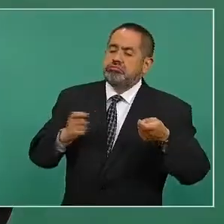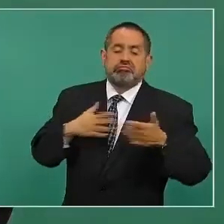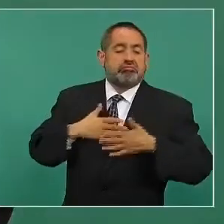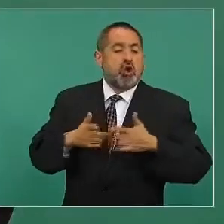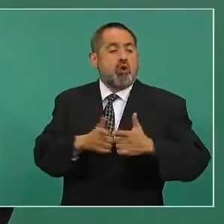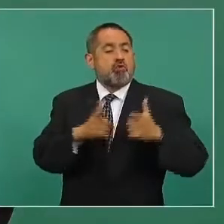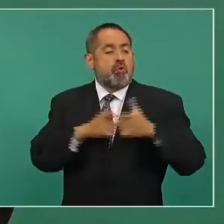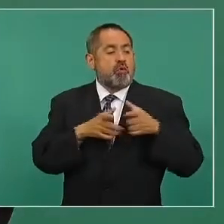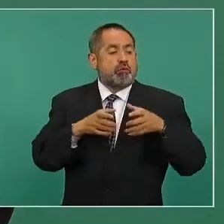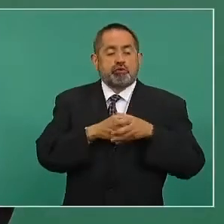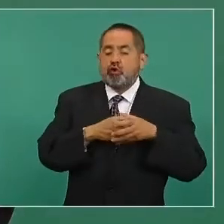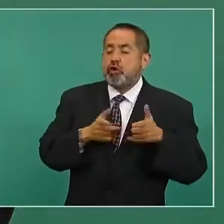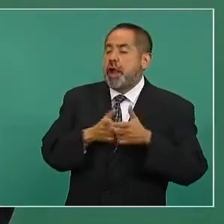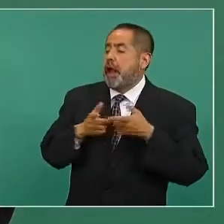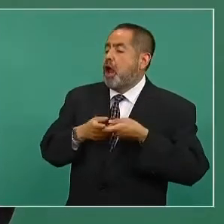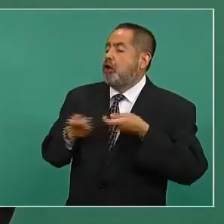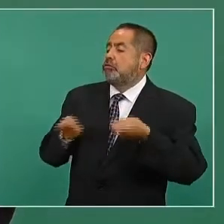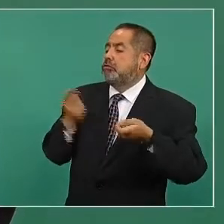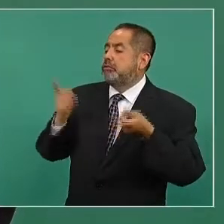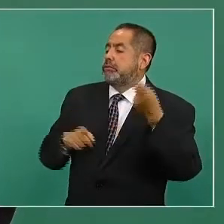grupos de minorías.